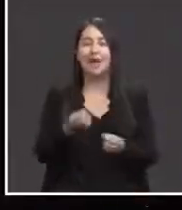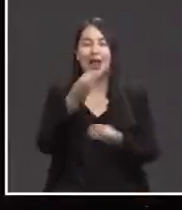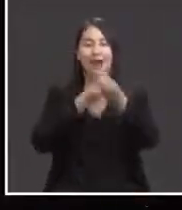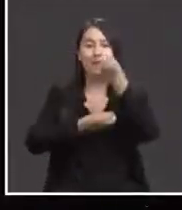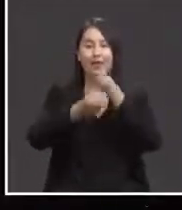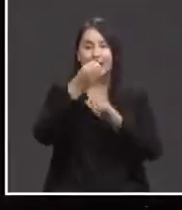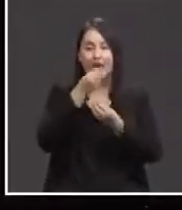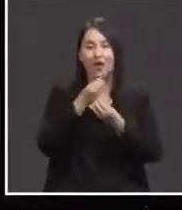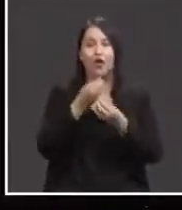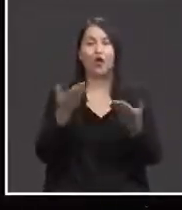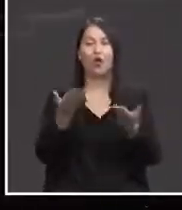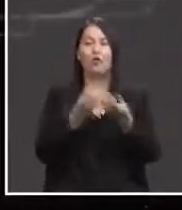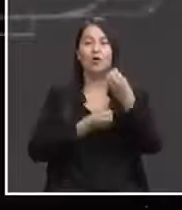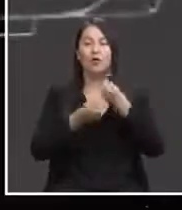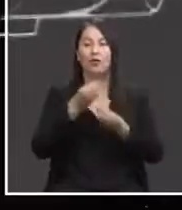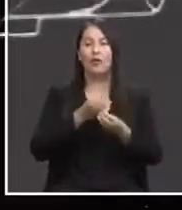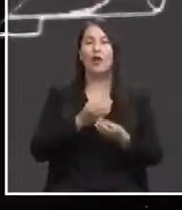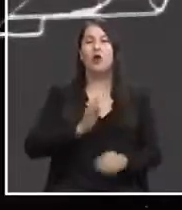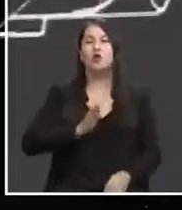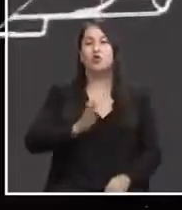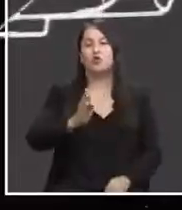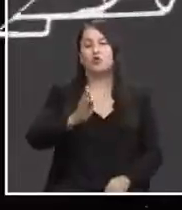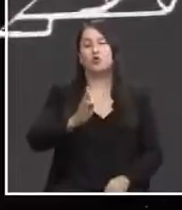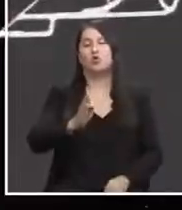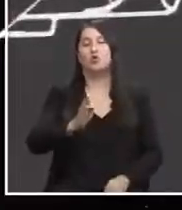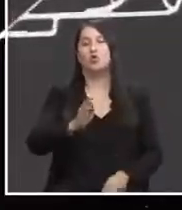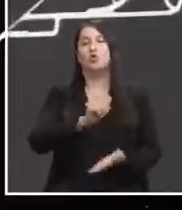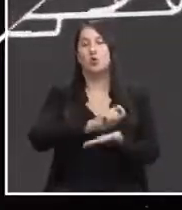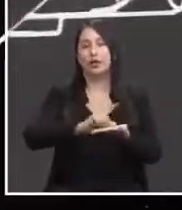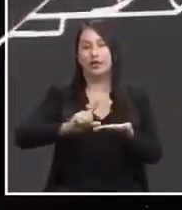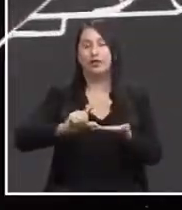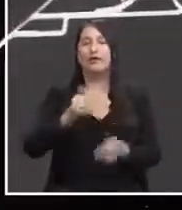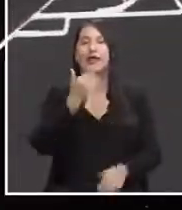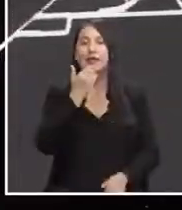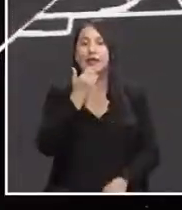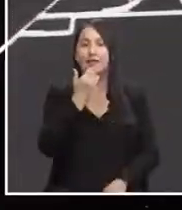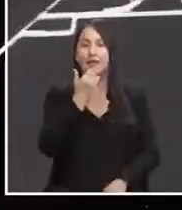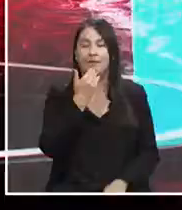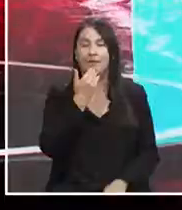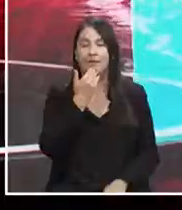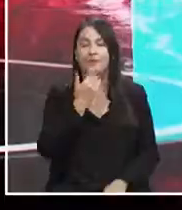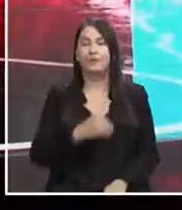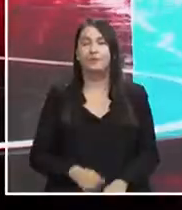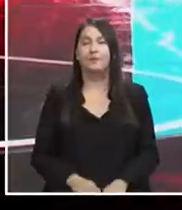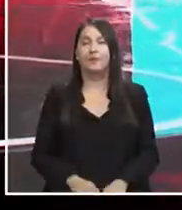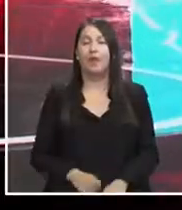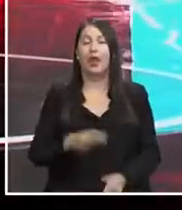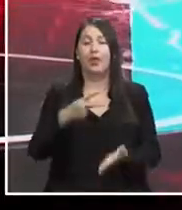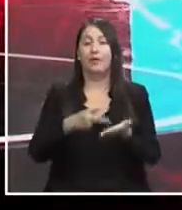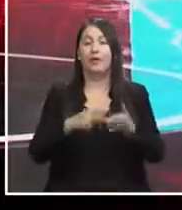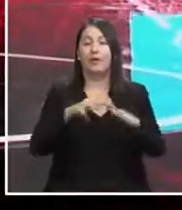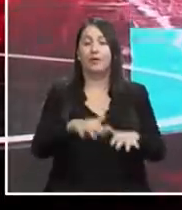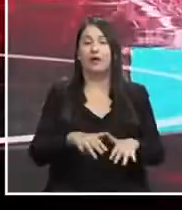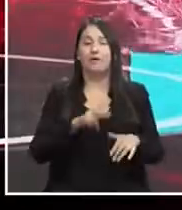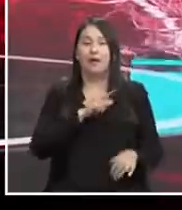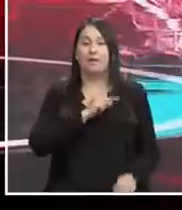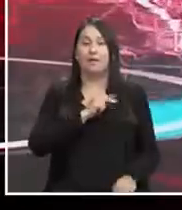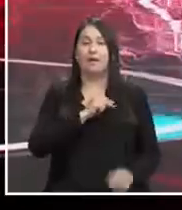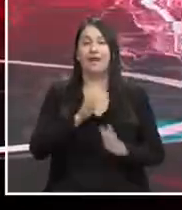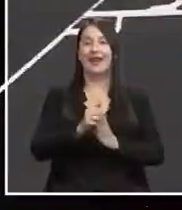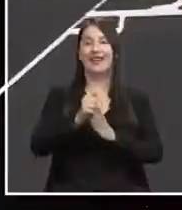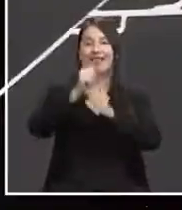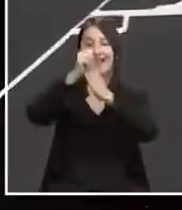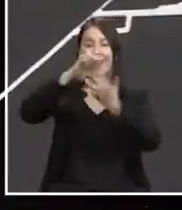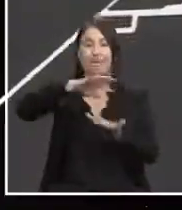la alimentación sustentable y saludable. En el año 2019 recibió el premio al liderazgo